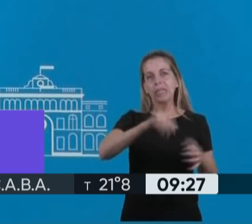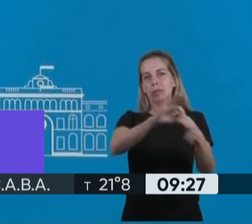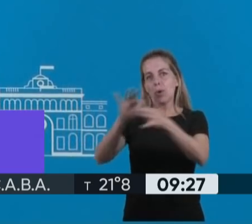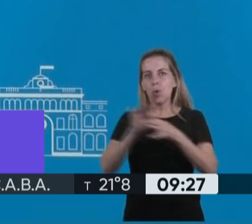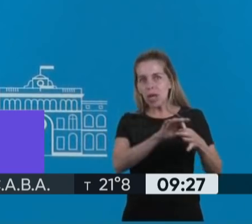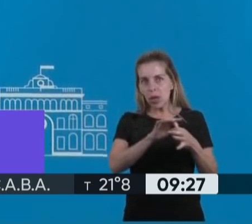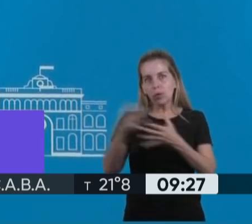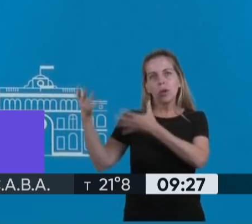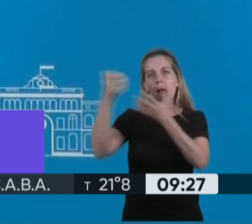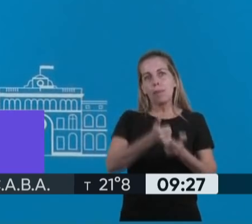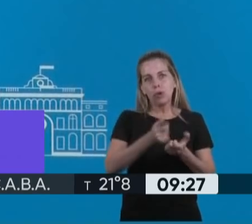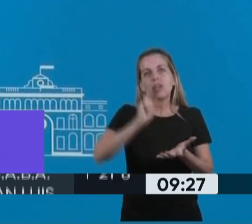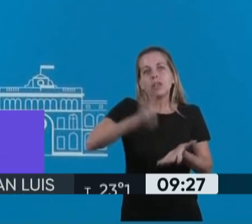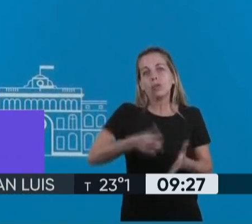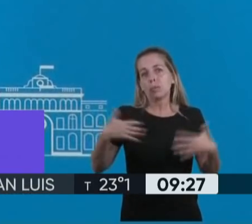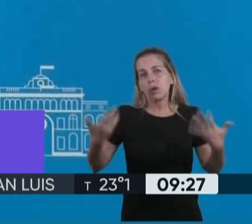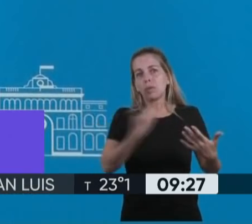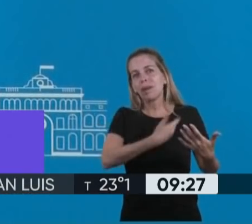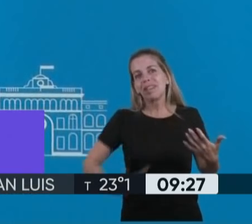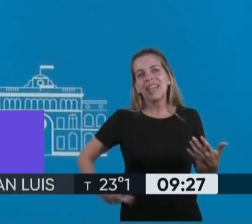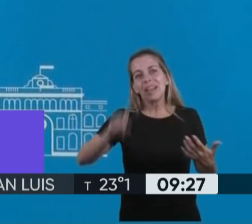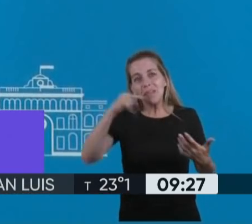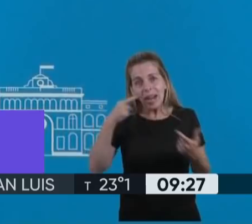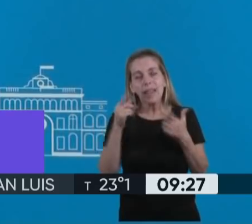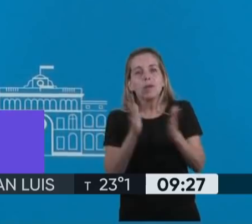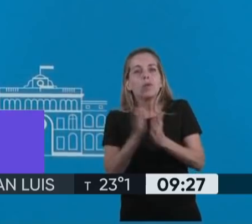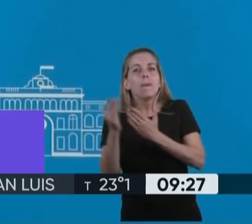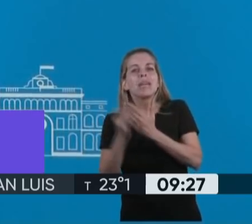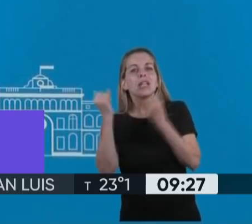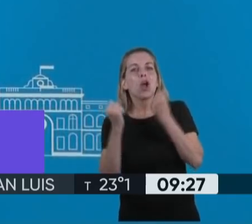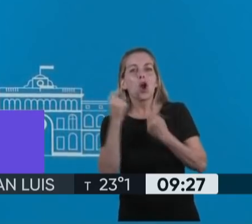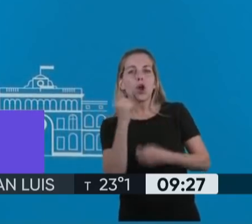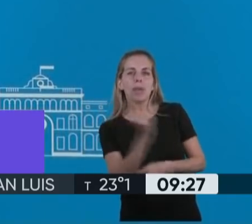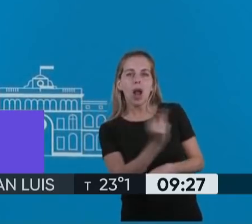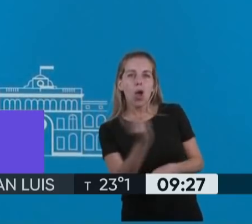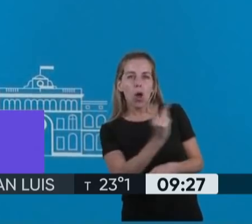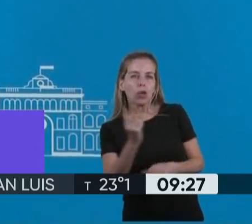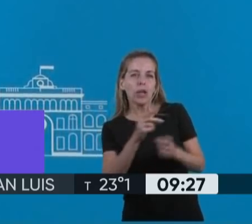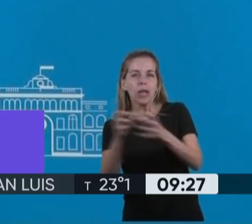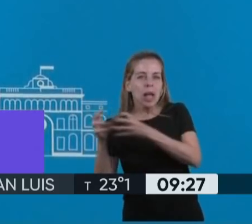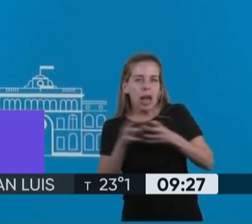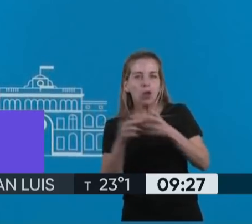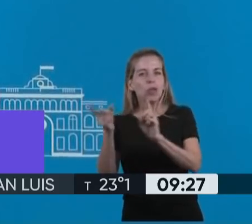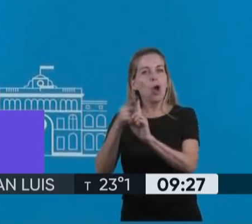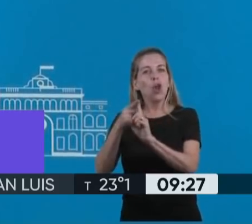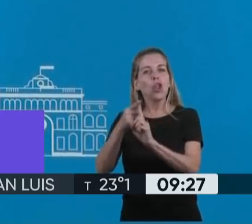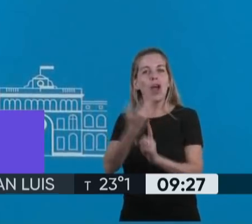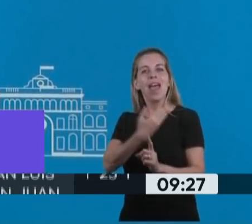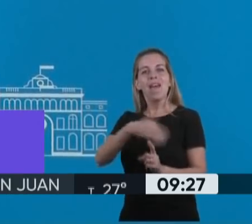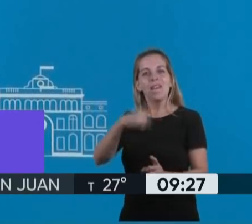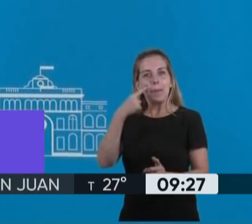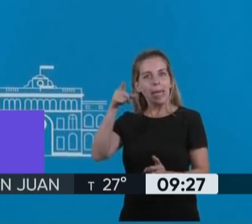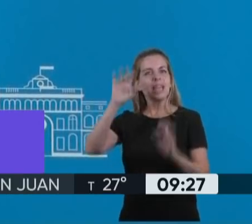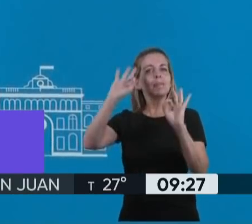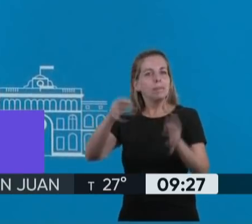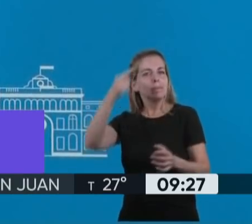esta decisión. El presidente Alberto Fernández y el ministro Guzmán están llevando adelante esta negociación y entendemos que es una negociación que va